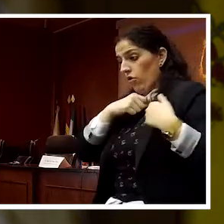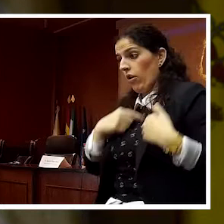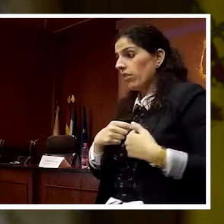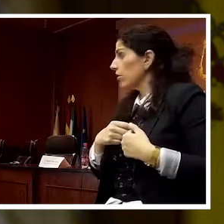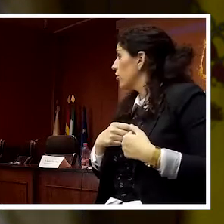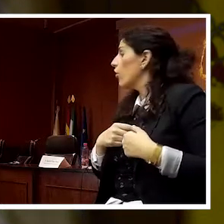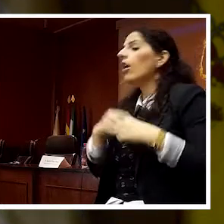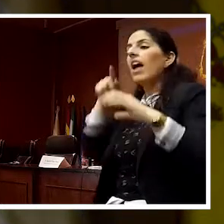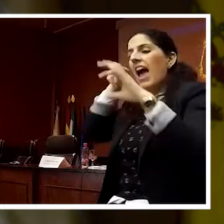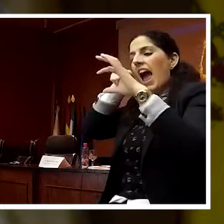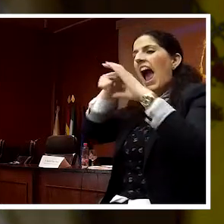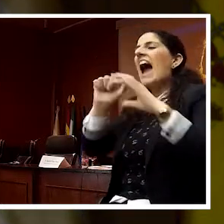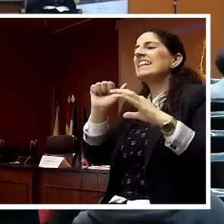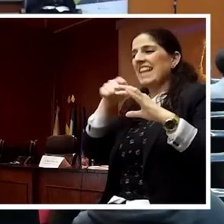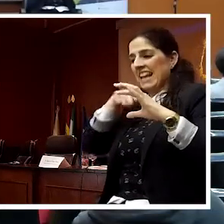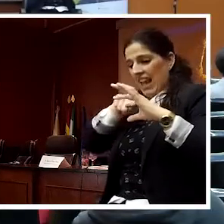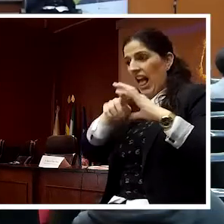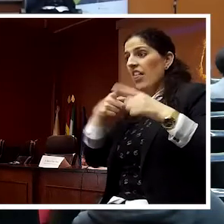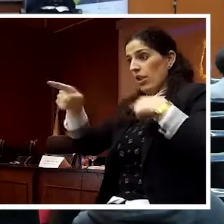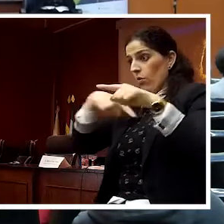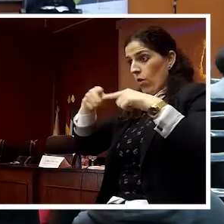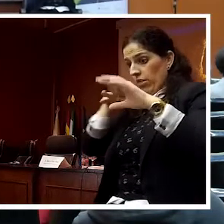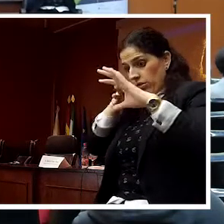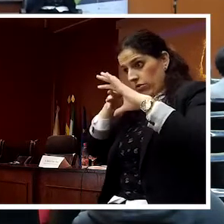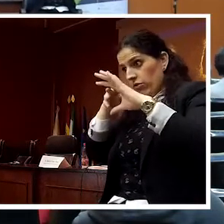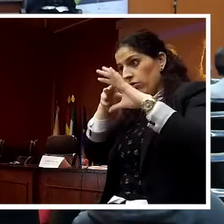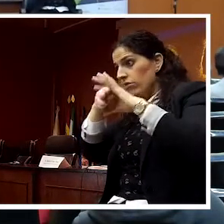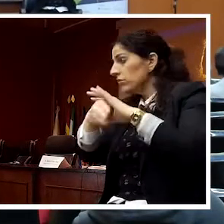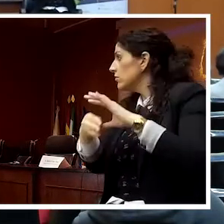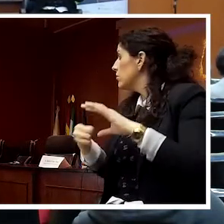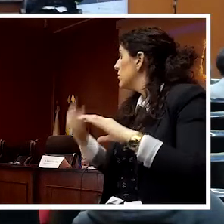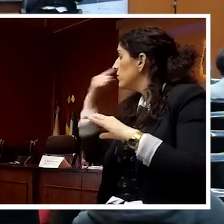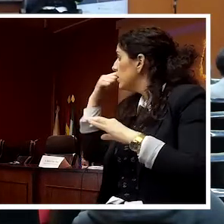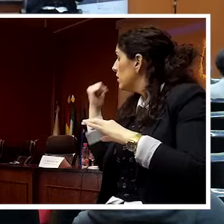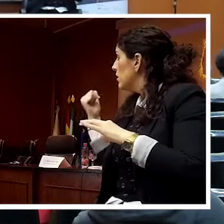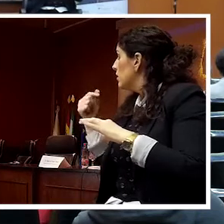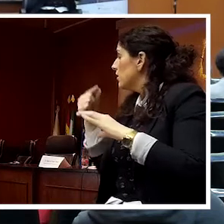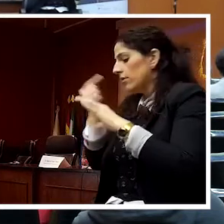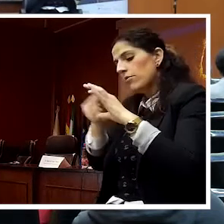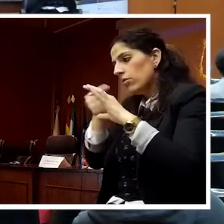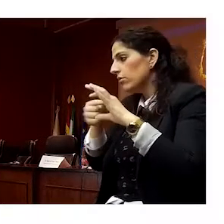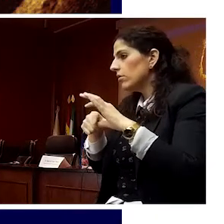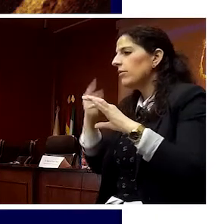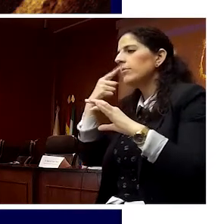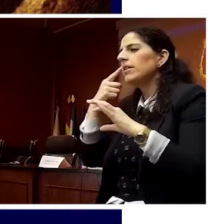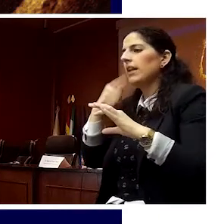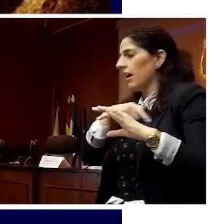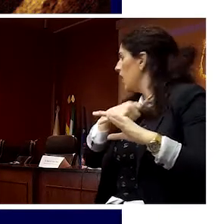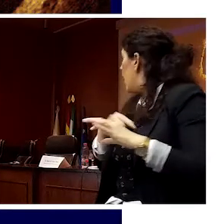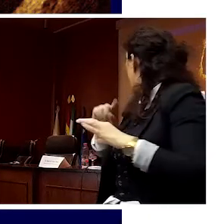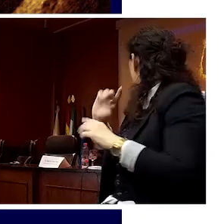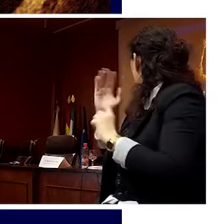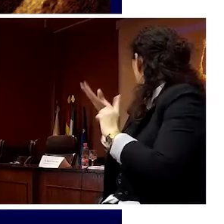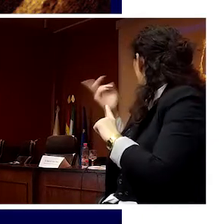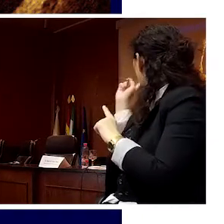luz arterial de coherencia óptica. Aquí abajo, pues una visión anatomopatológica